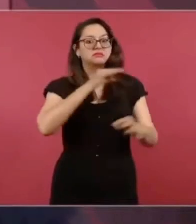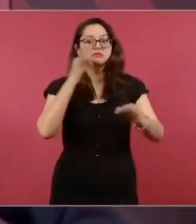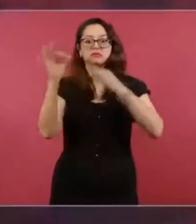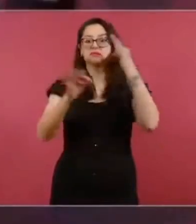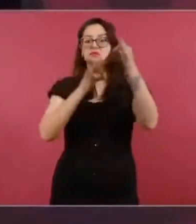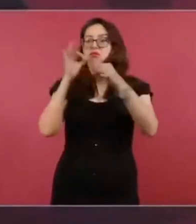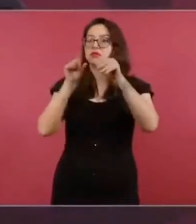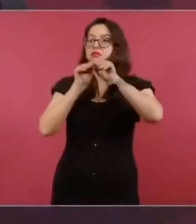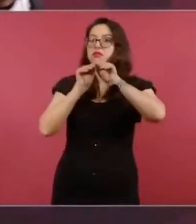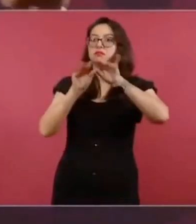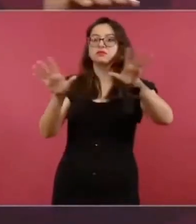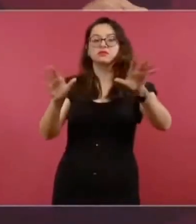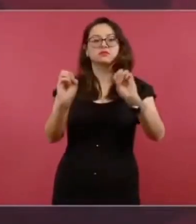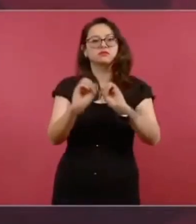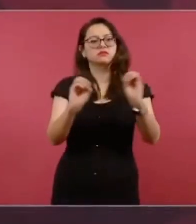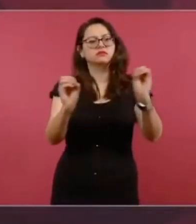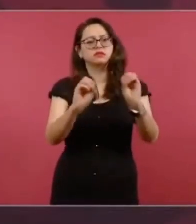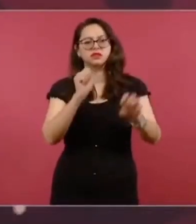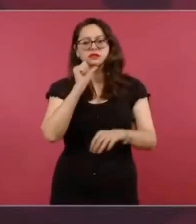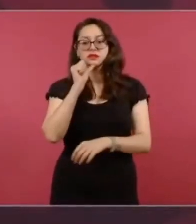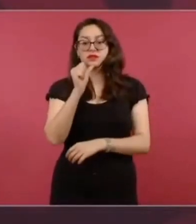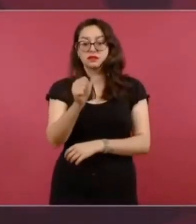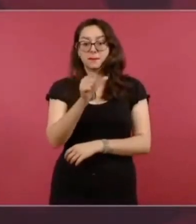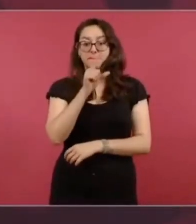y silencio.